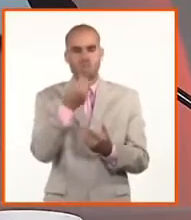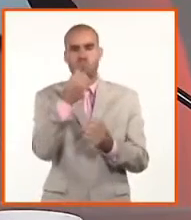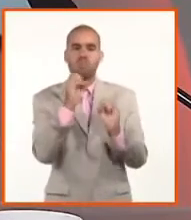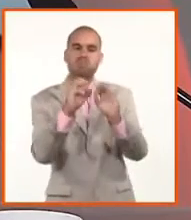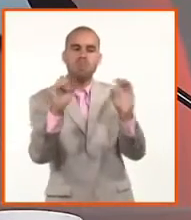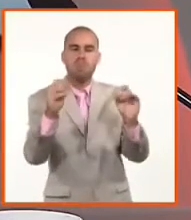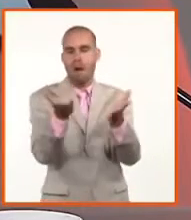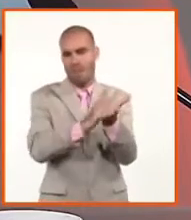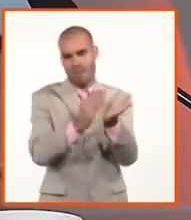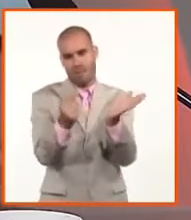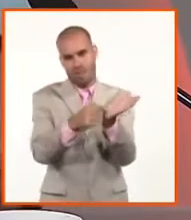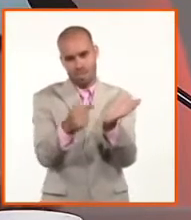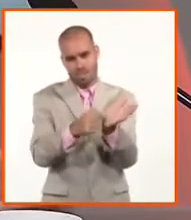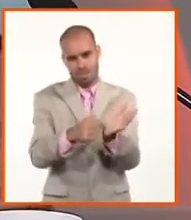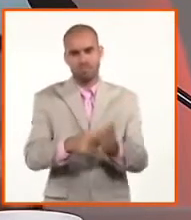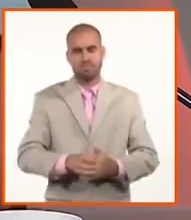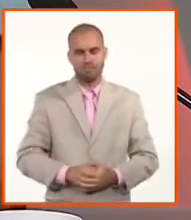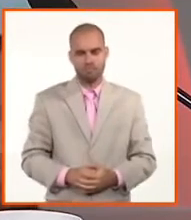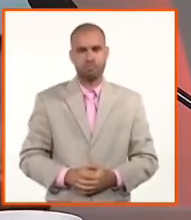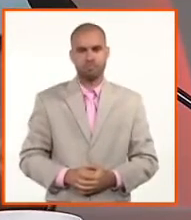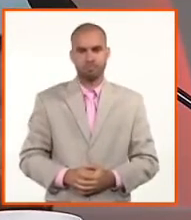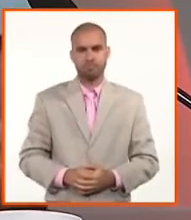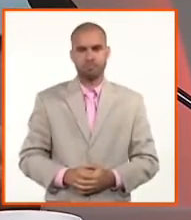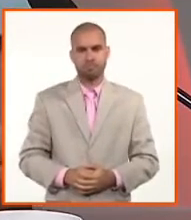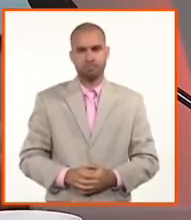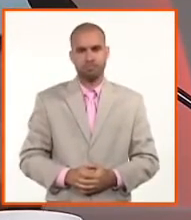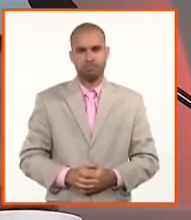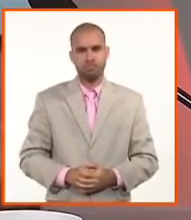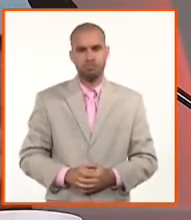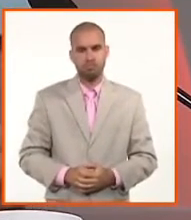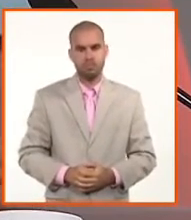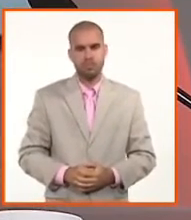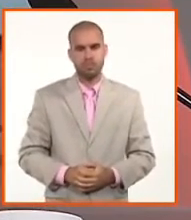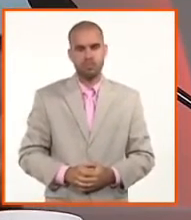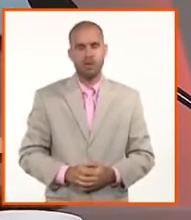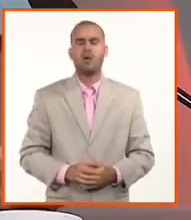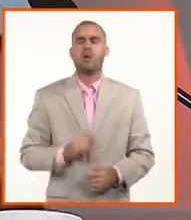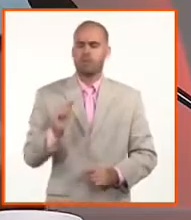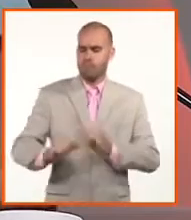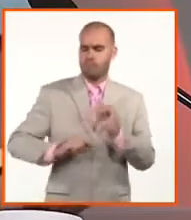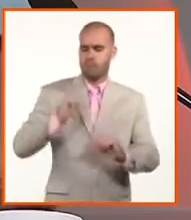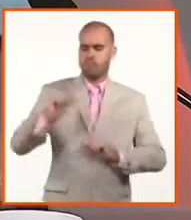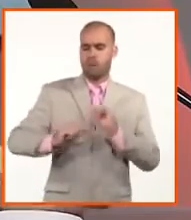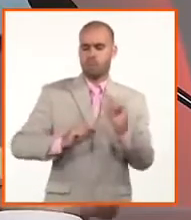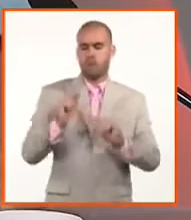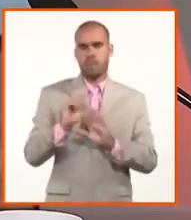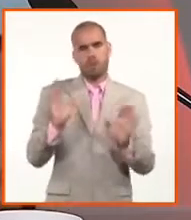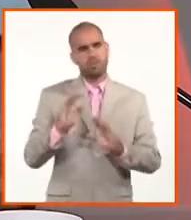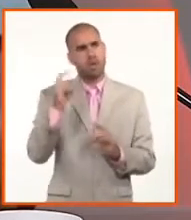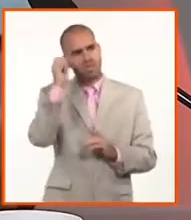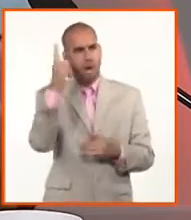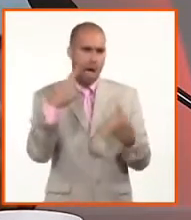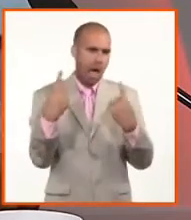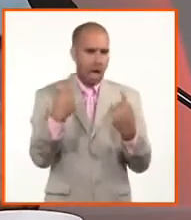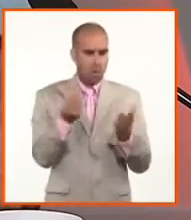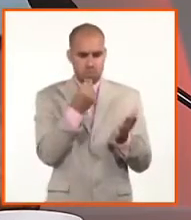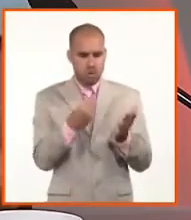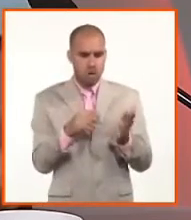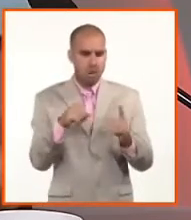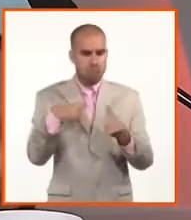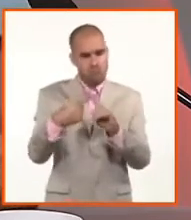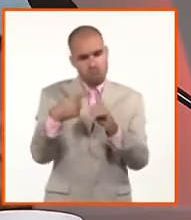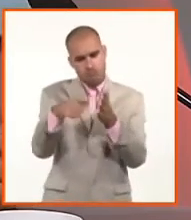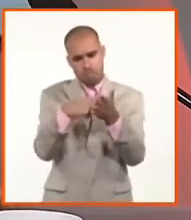en la medida en que vayamos implementando un grupo de ideas que concebimos, como lo que